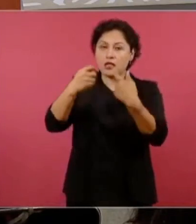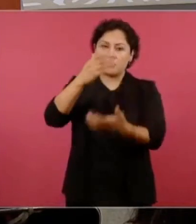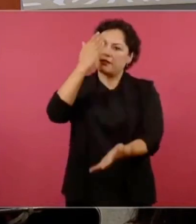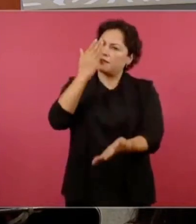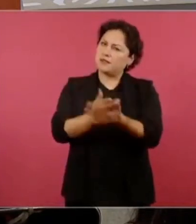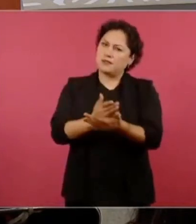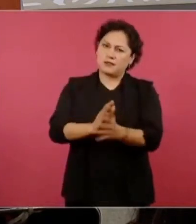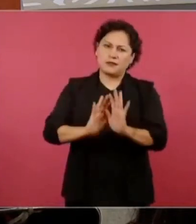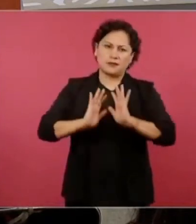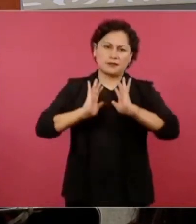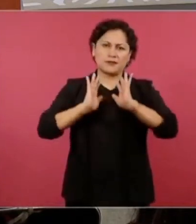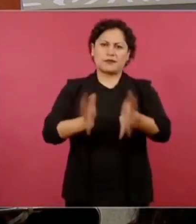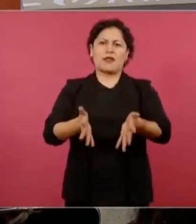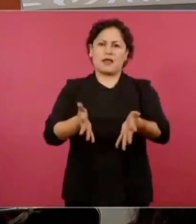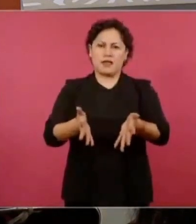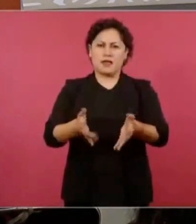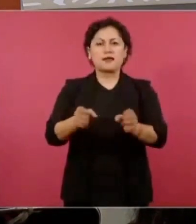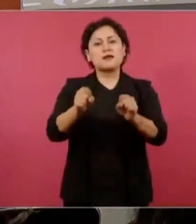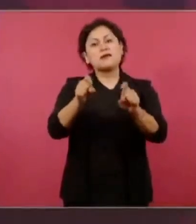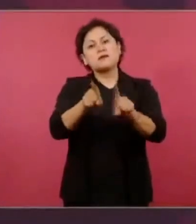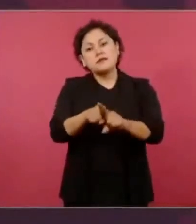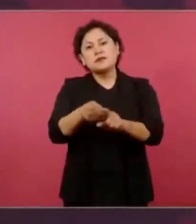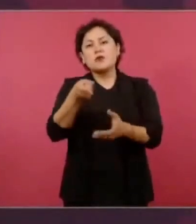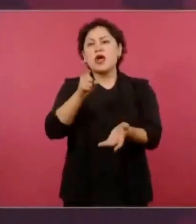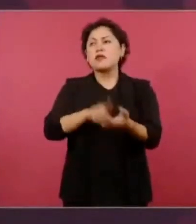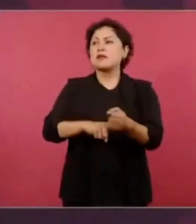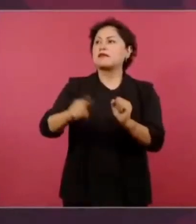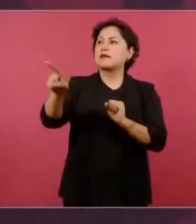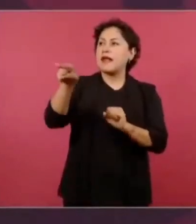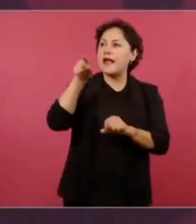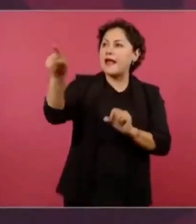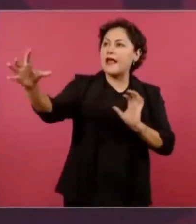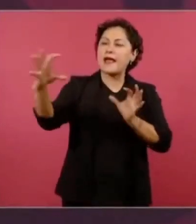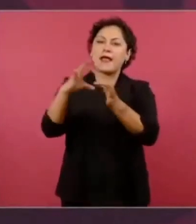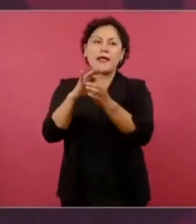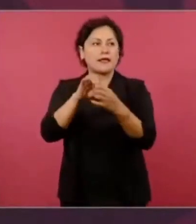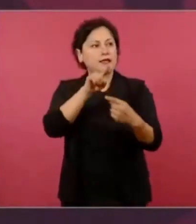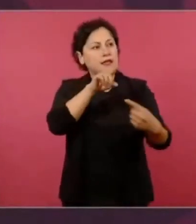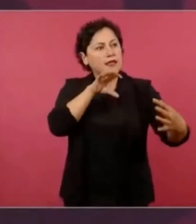que se acabe con la corrupción, que se destierre la corrupción,